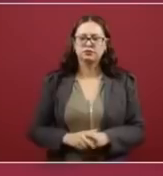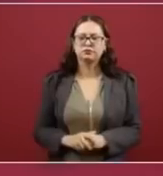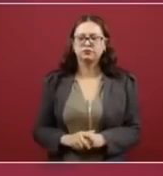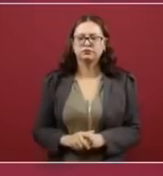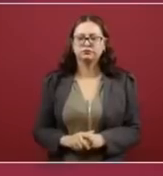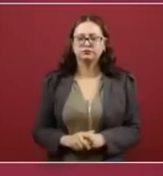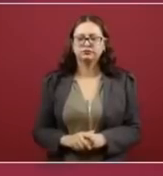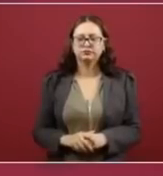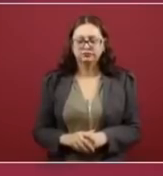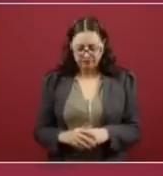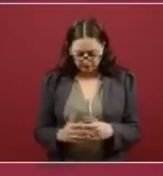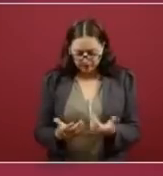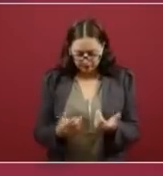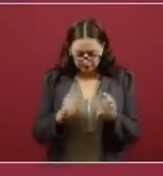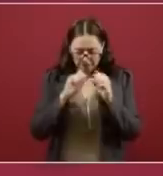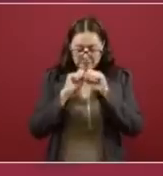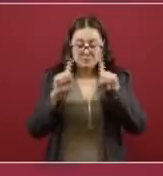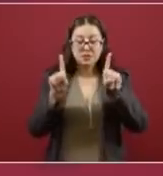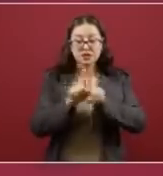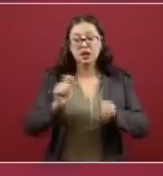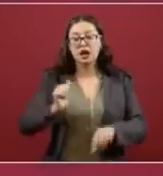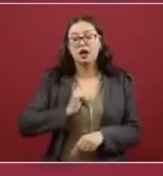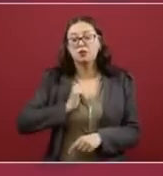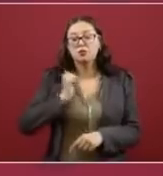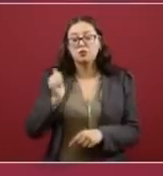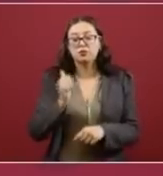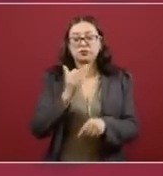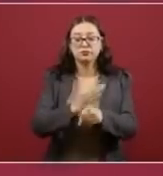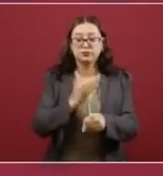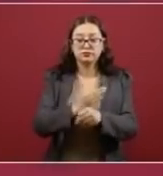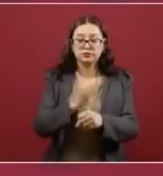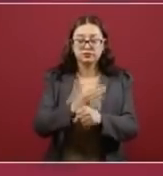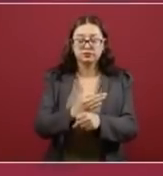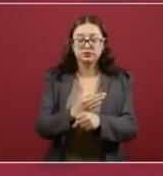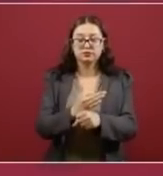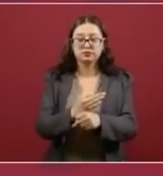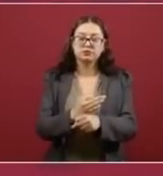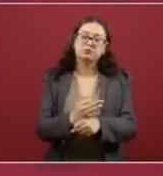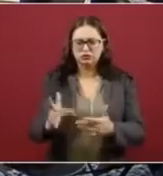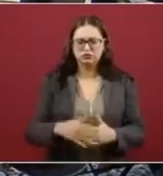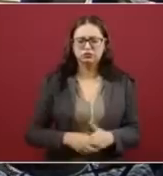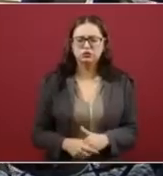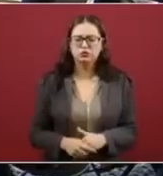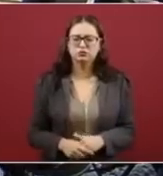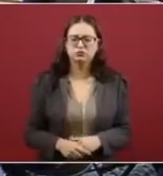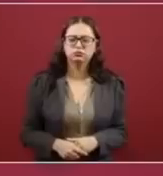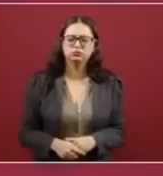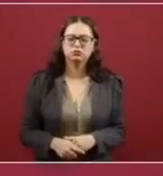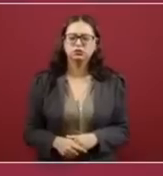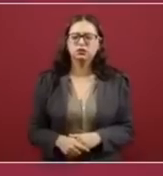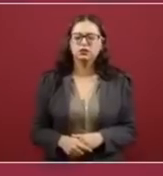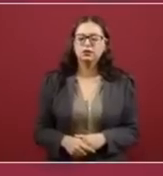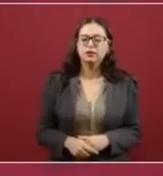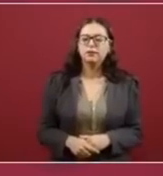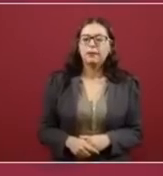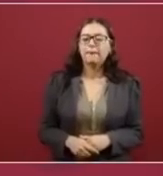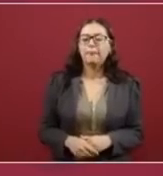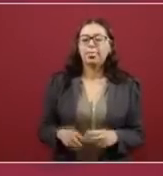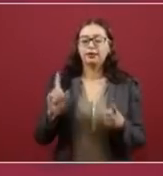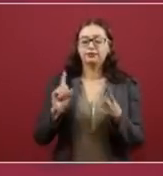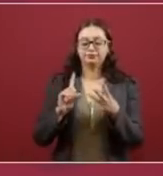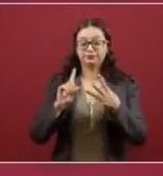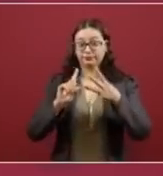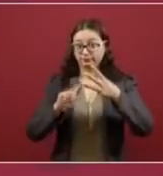del titular del ejecutivo adelantó que no visitará dichos estados para que no haya malentendidos acerca de las campañas